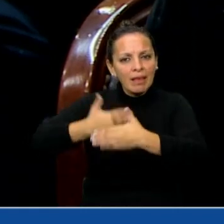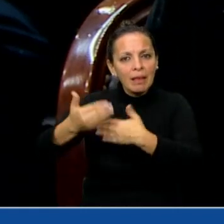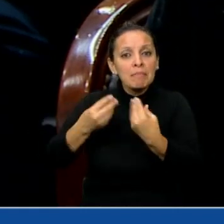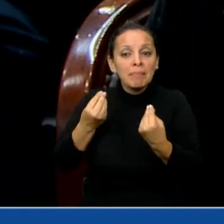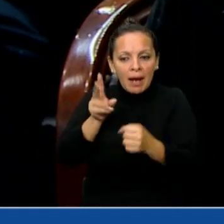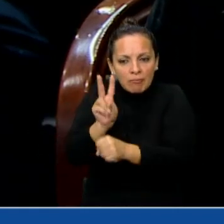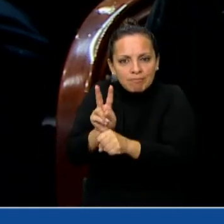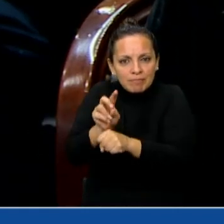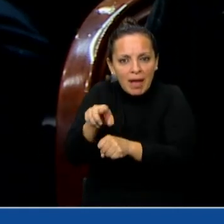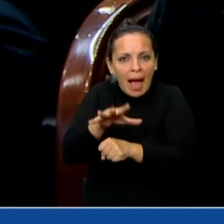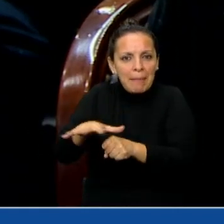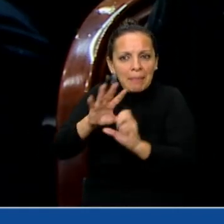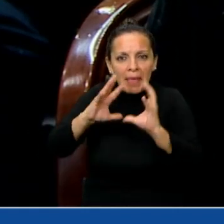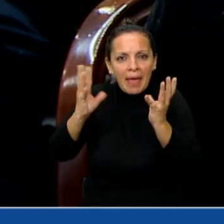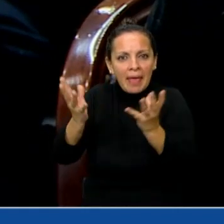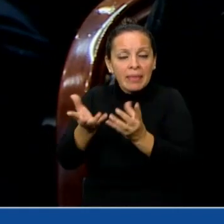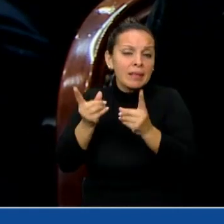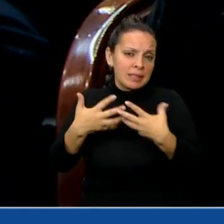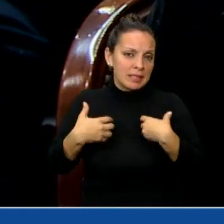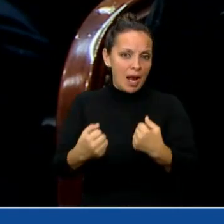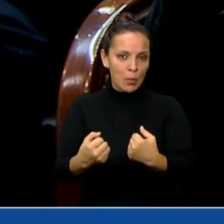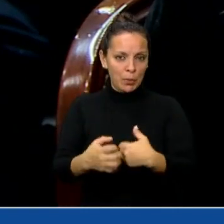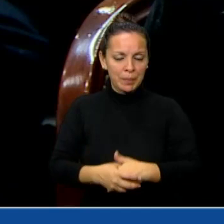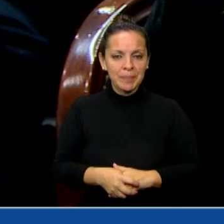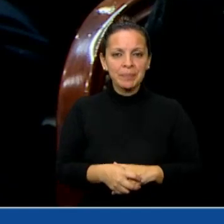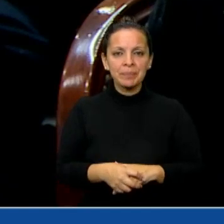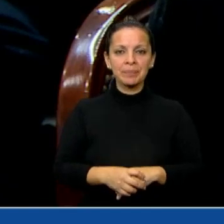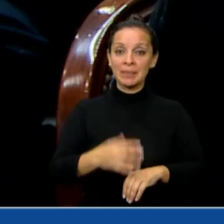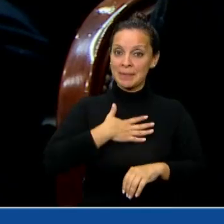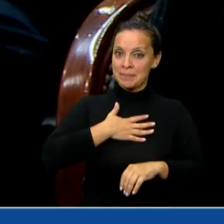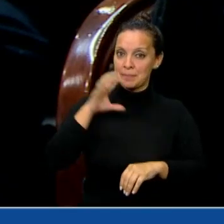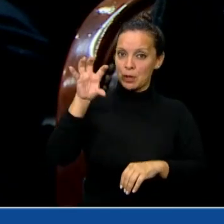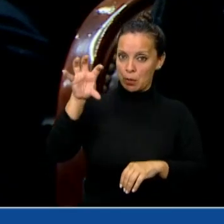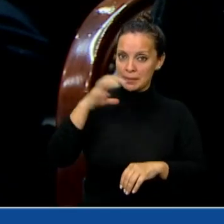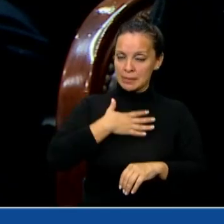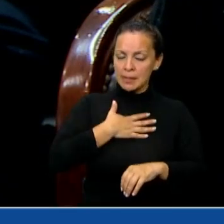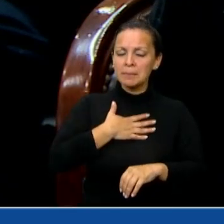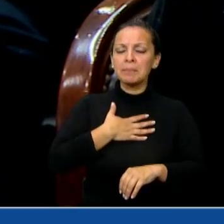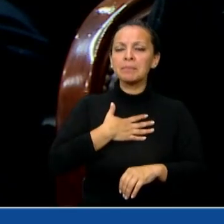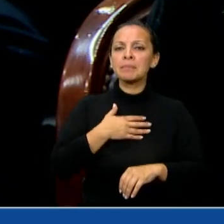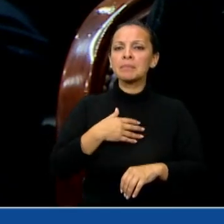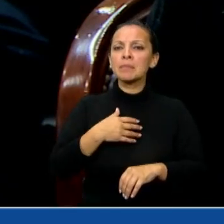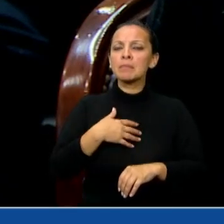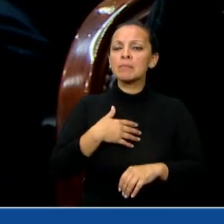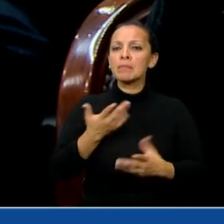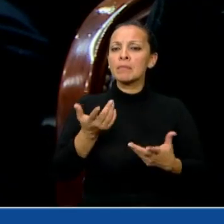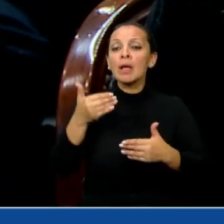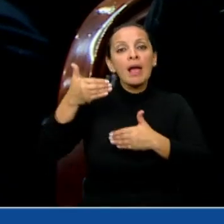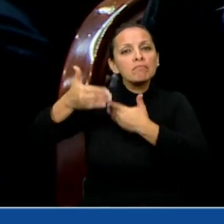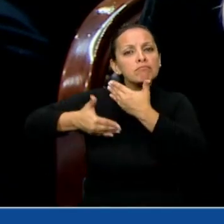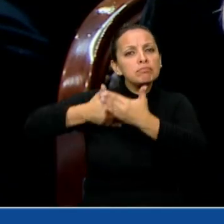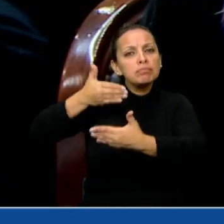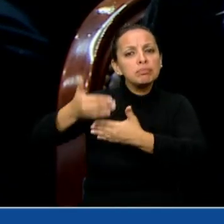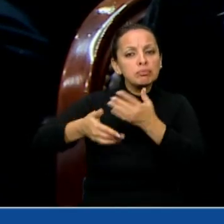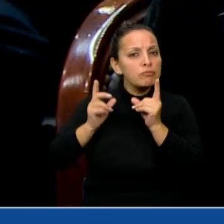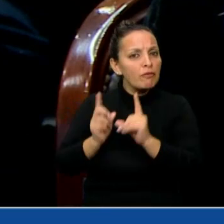del ambiente y para el cuidado de la salud. En mi provincia, debo decir, que viene con un desarrollo